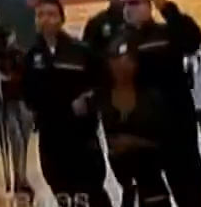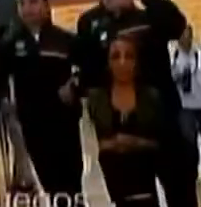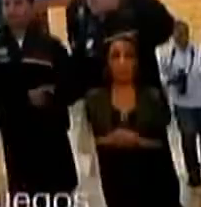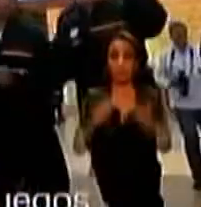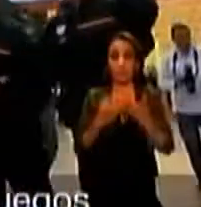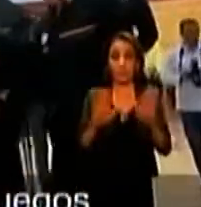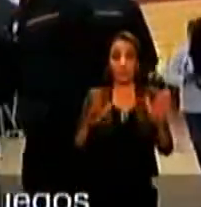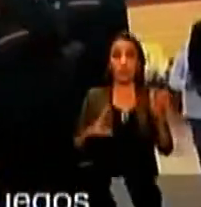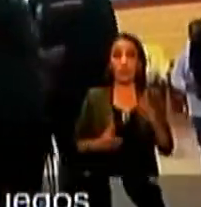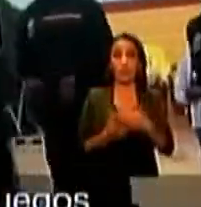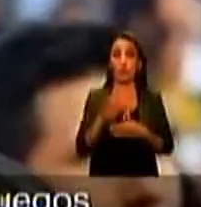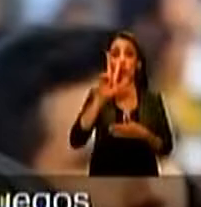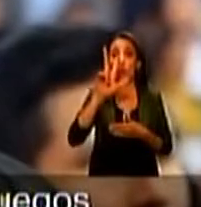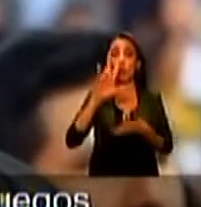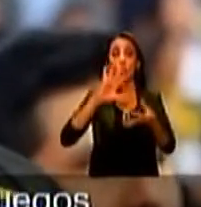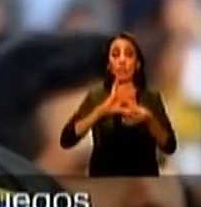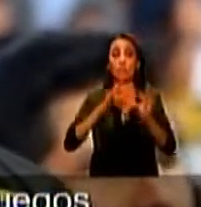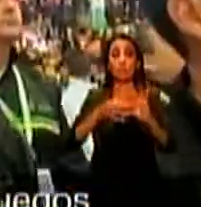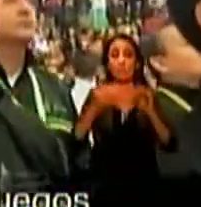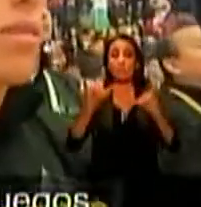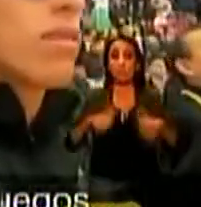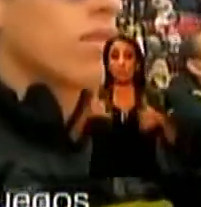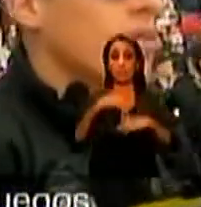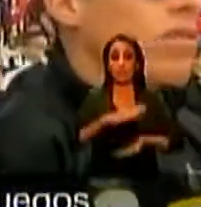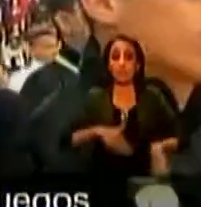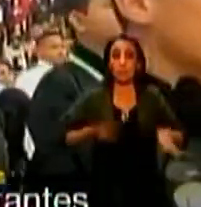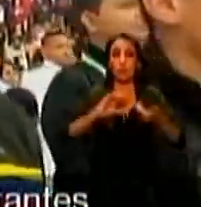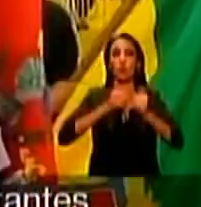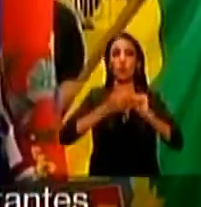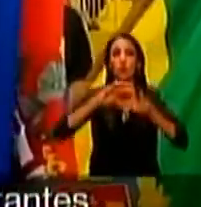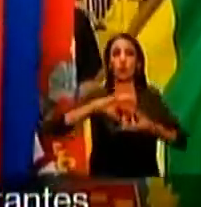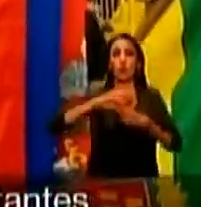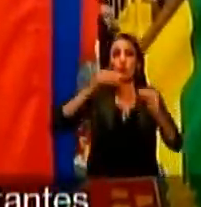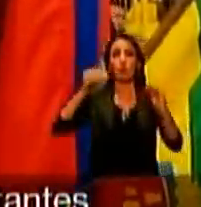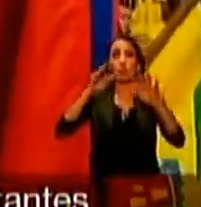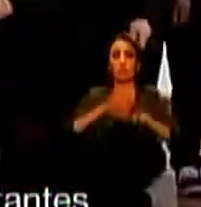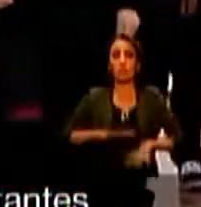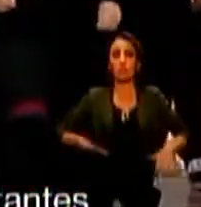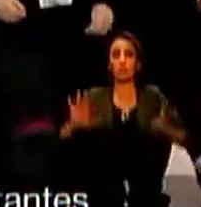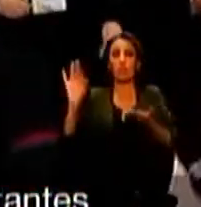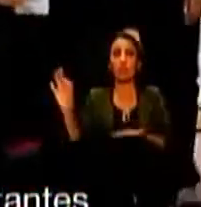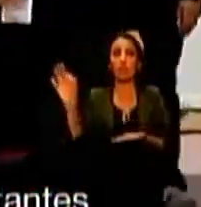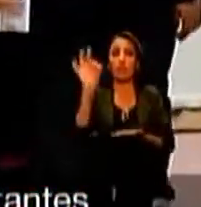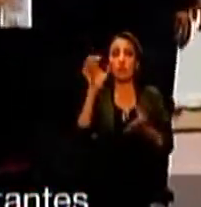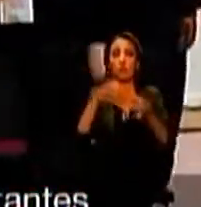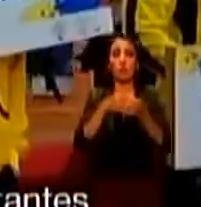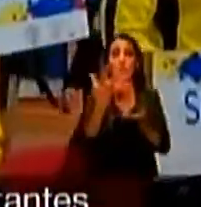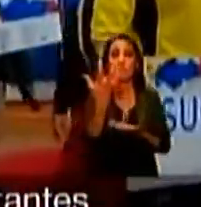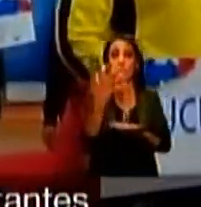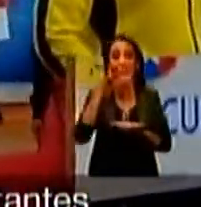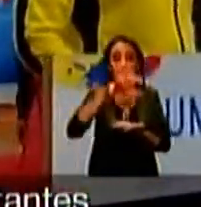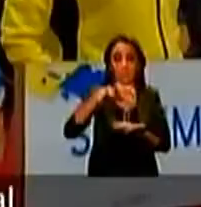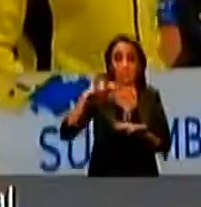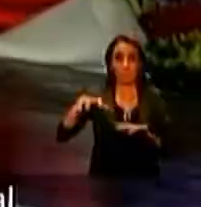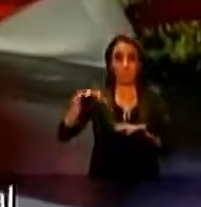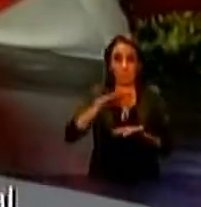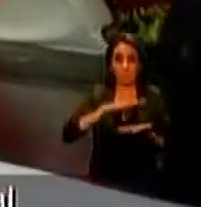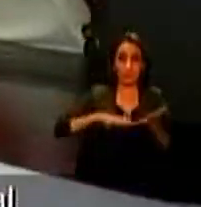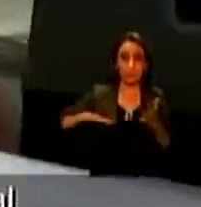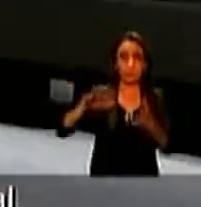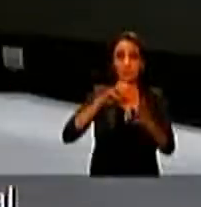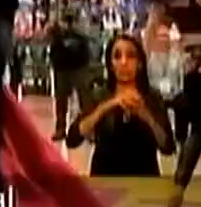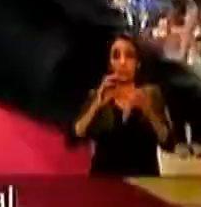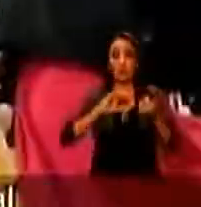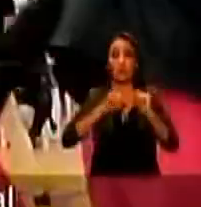Se inauguraron los terceros Juegos Nacionales de Deporte Adaptado con la presencia de representantes de 15 provincias y autoridades del